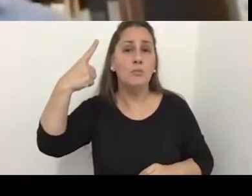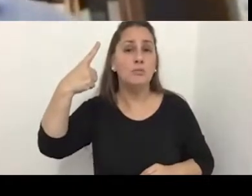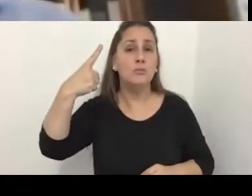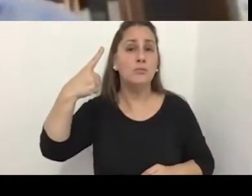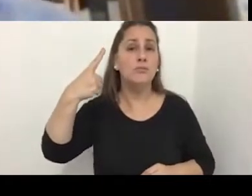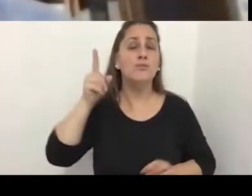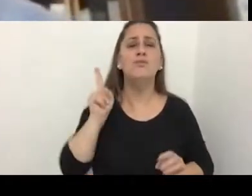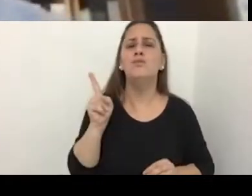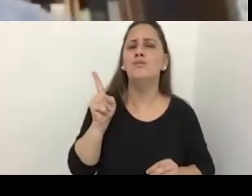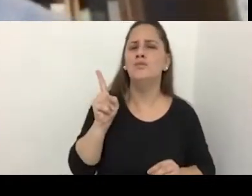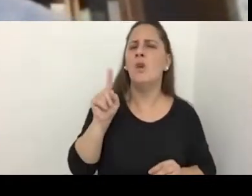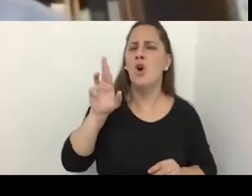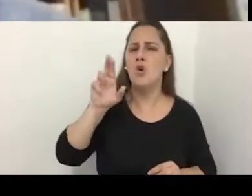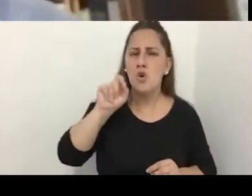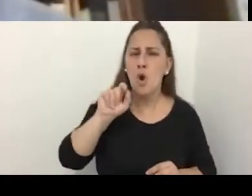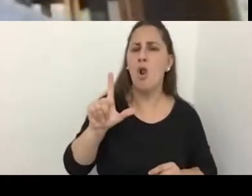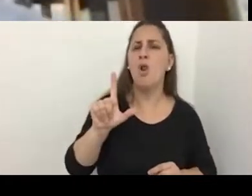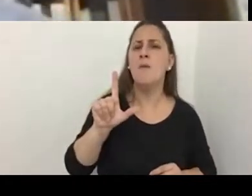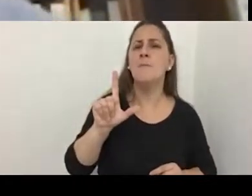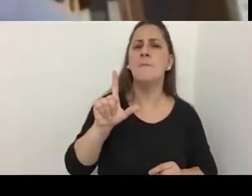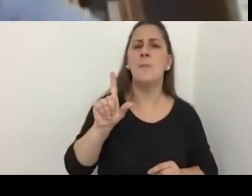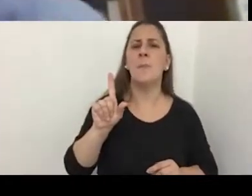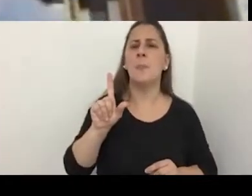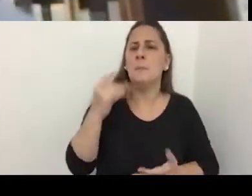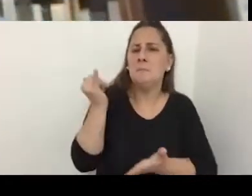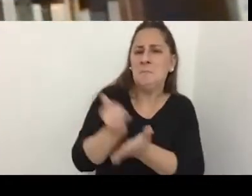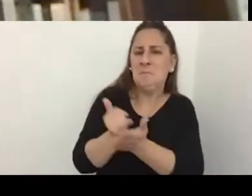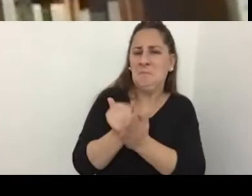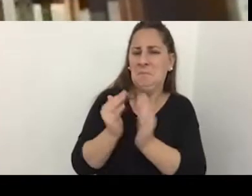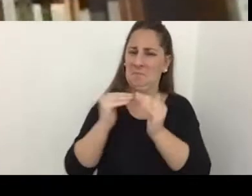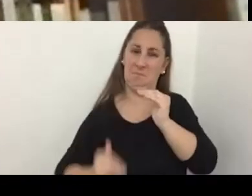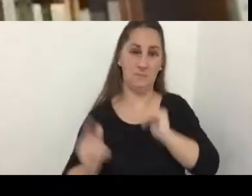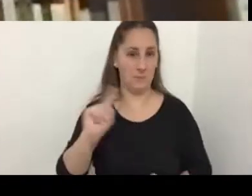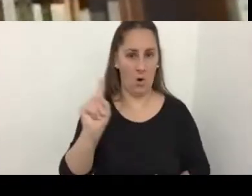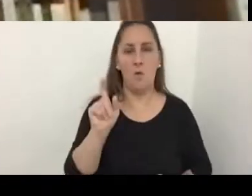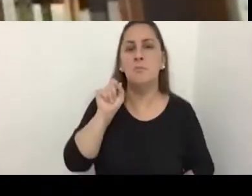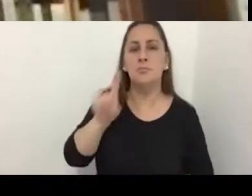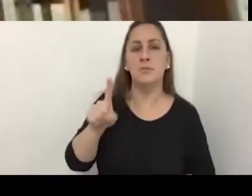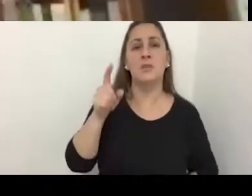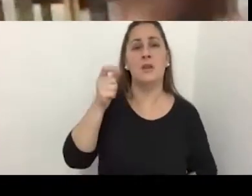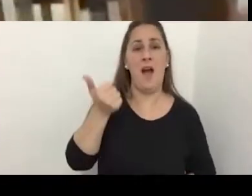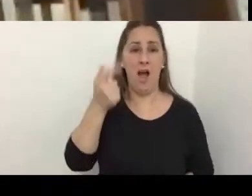juega un rol que no es menor. En el caso de AEFIP, por